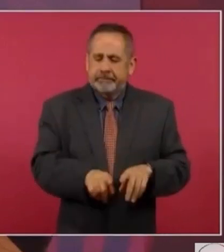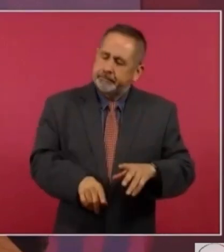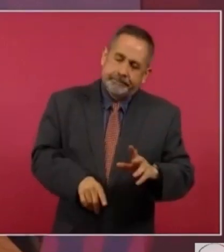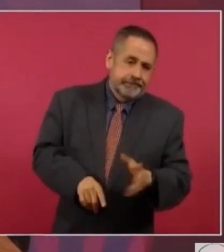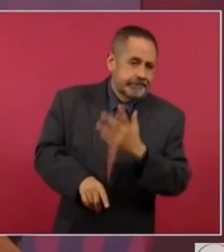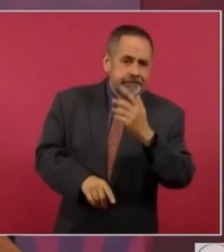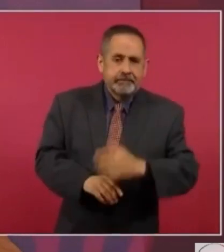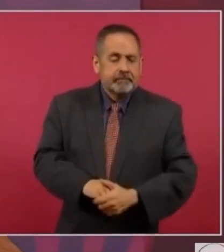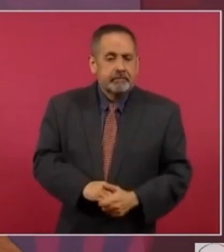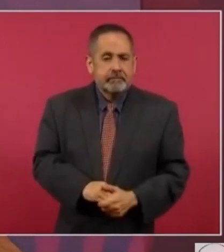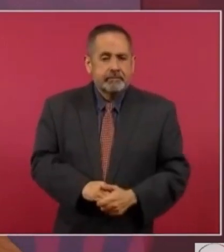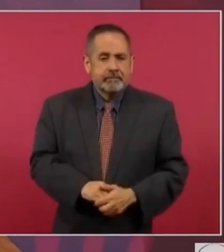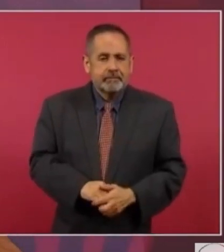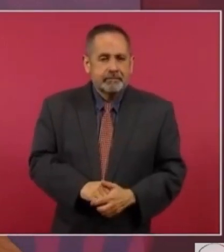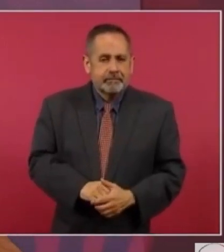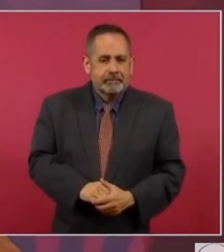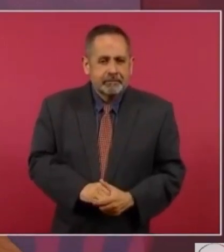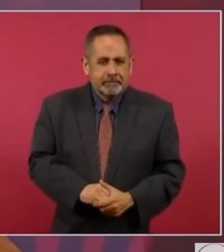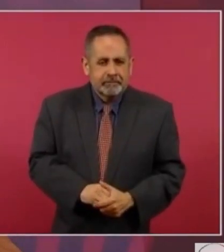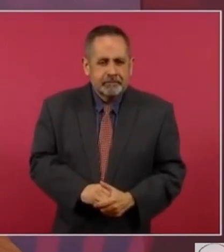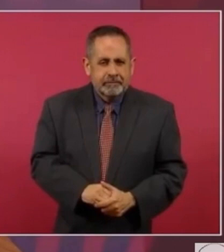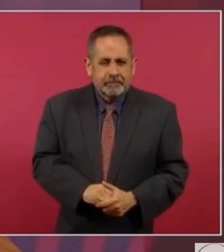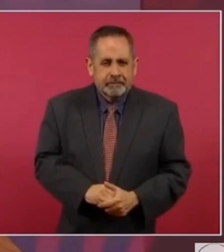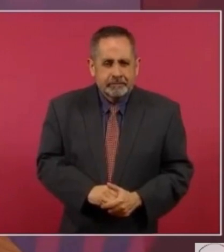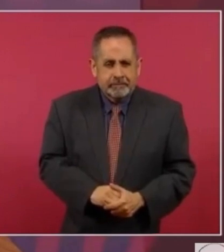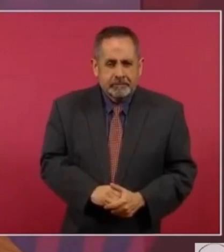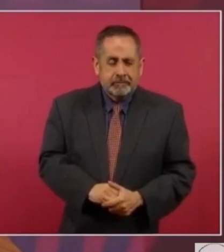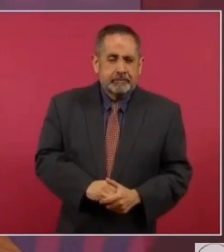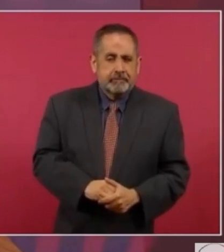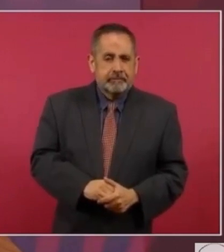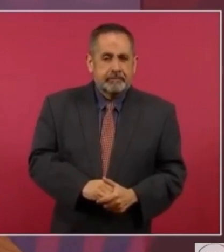En los bienes